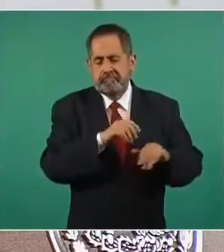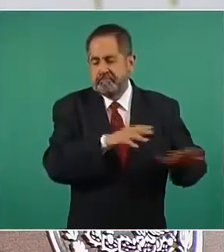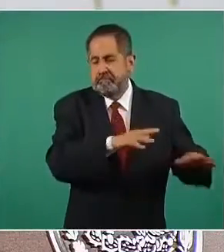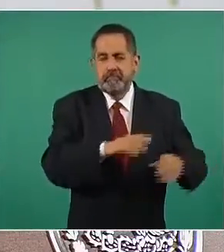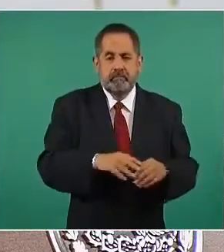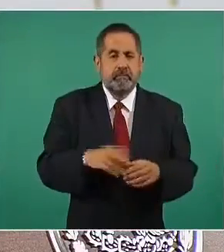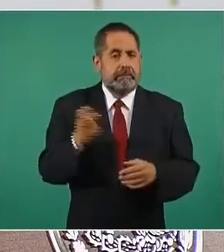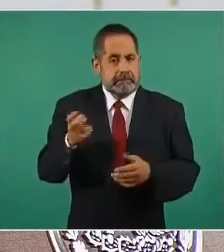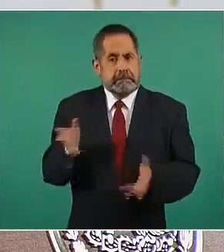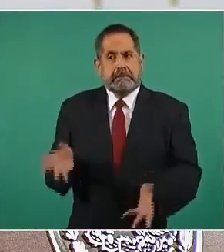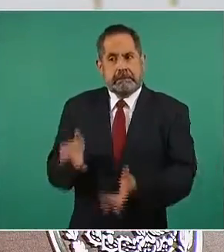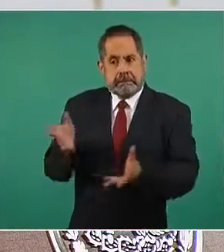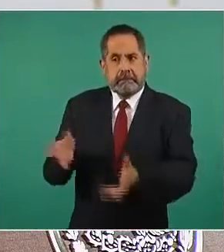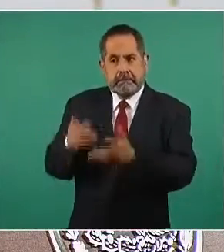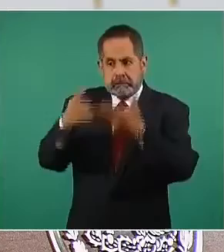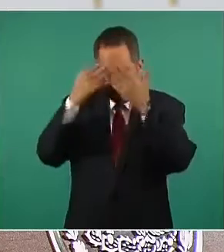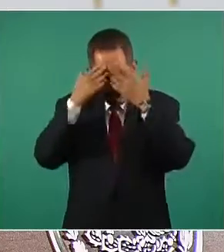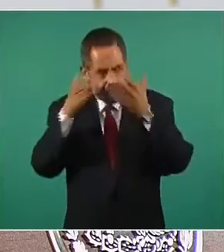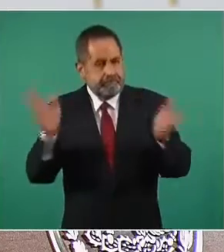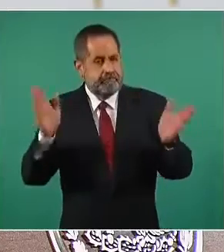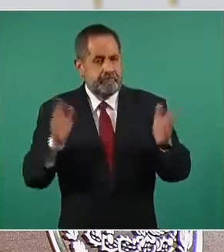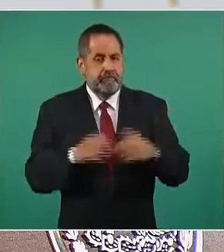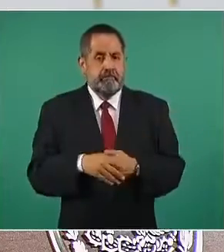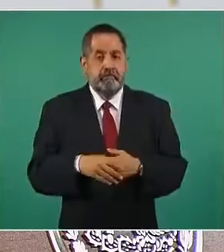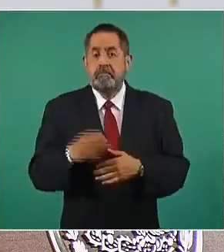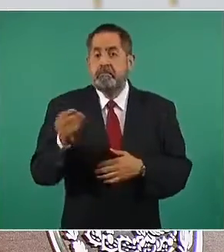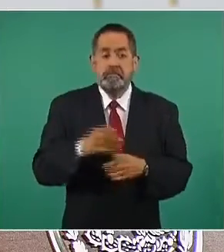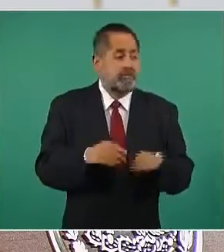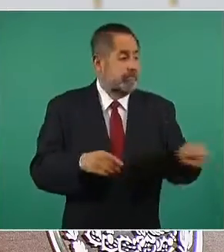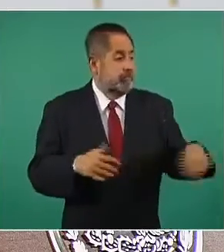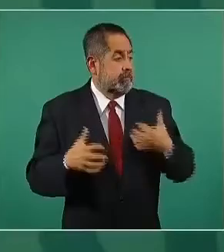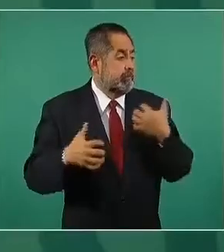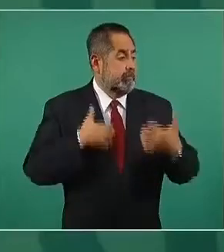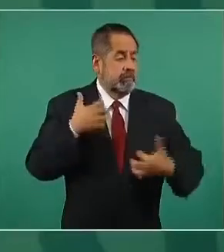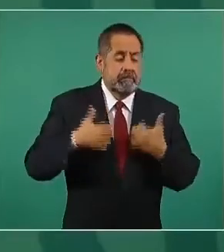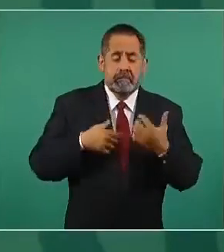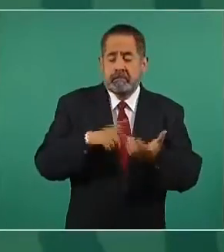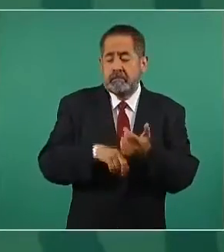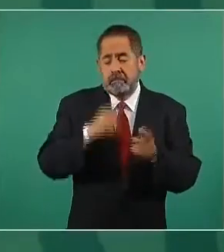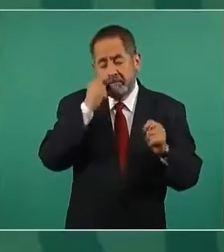alentando. Y aunque se enojen los adversarios,